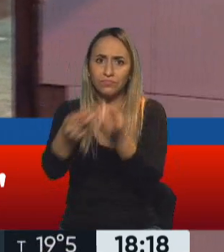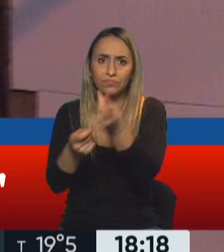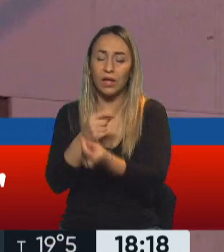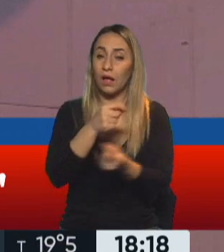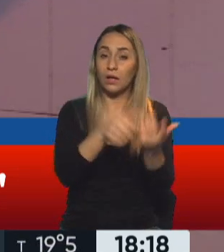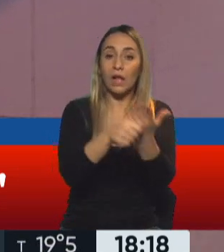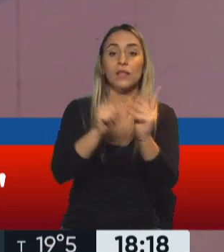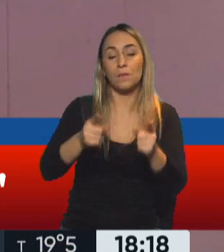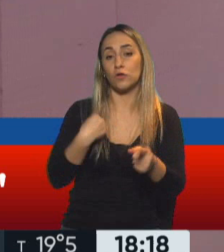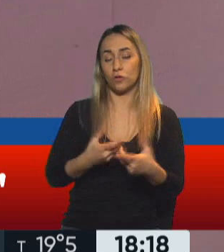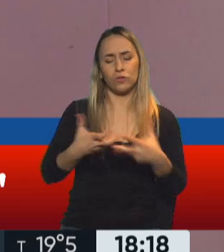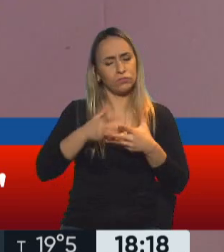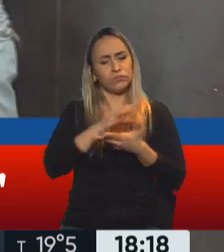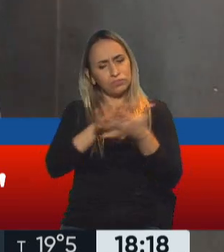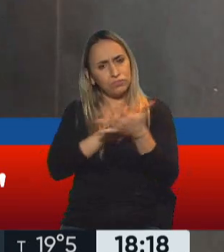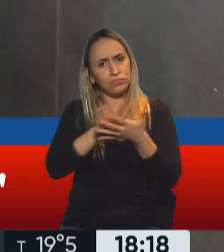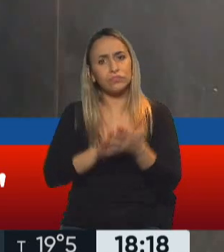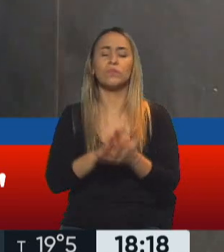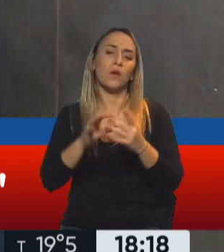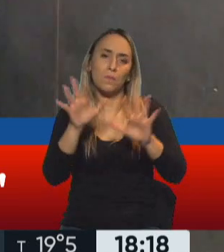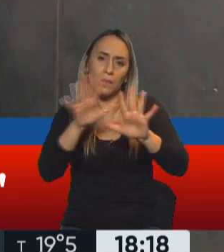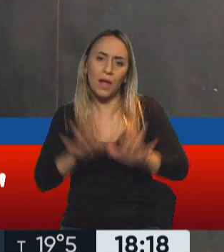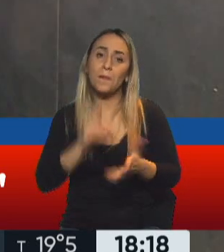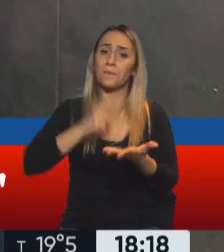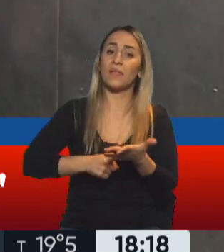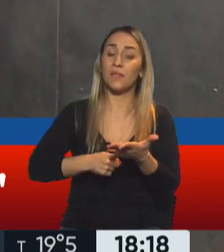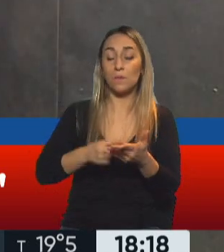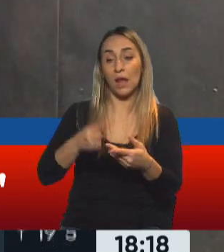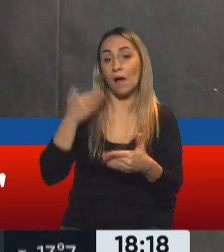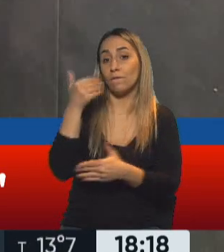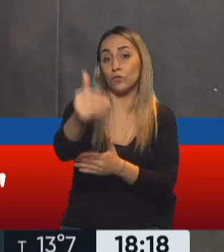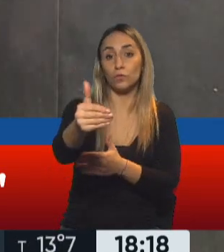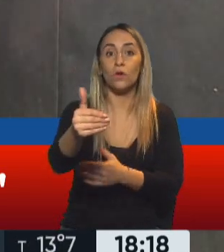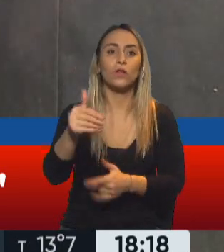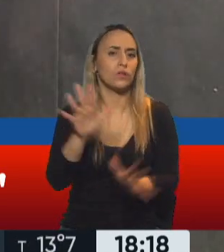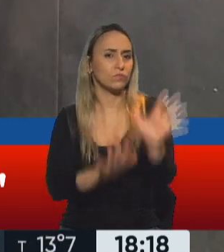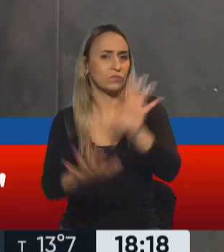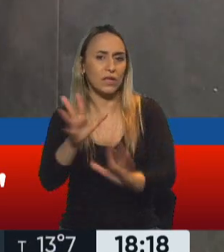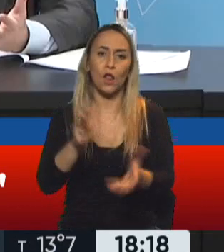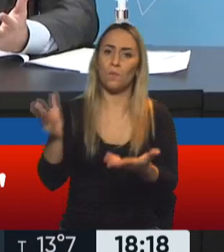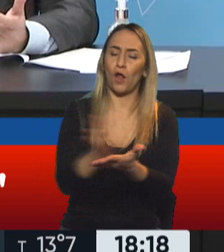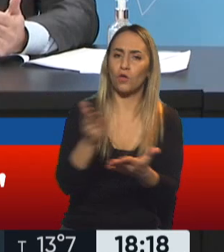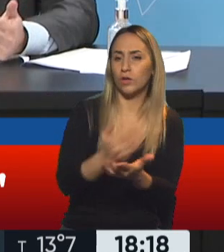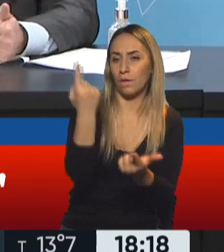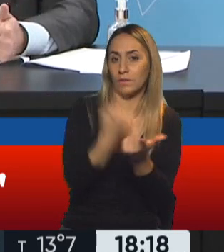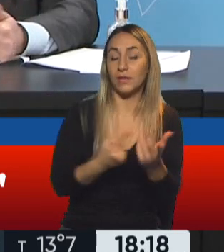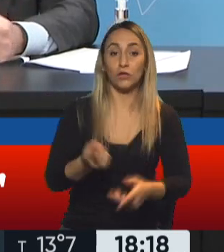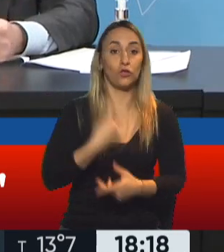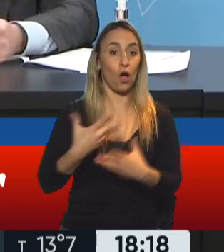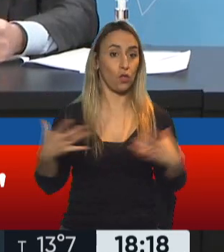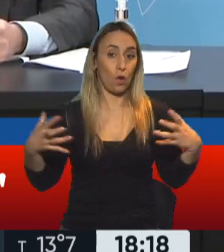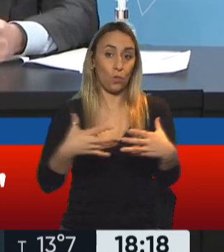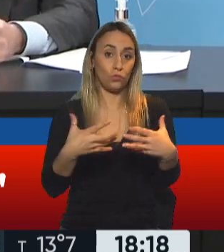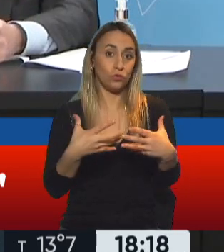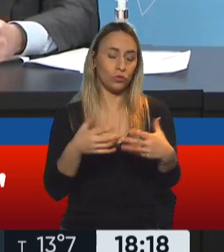mediano y largo plazo, que tienen que ver con este ordenamiento, con aumentar la producción y entre todos y todas justamente poder garantizar a mediano